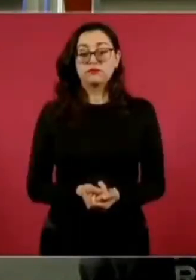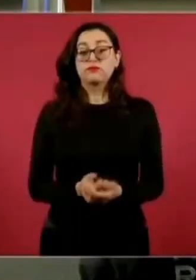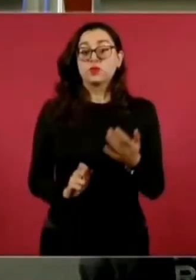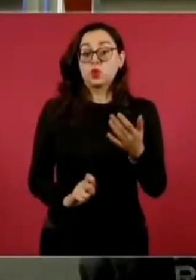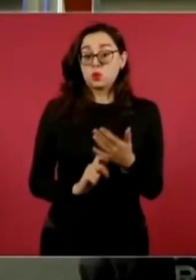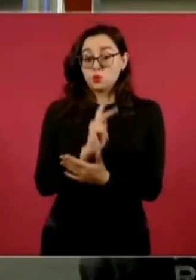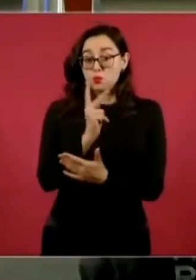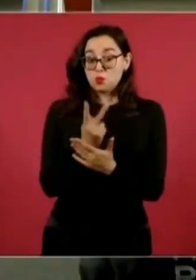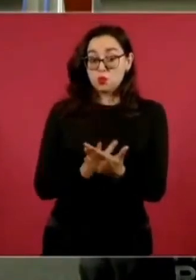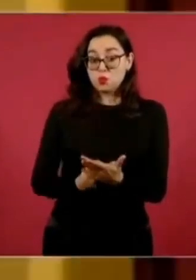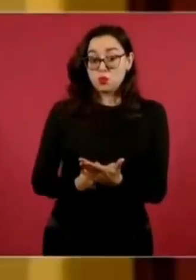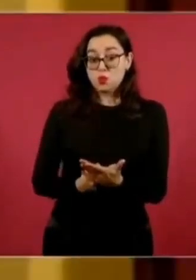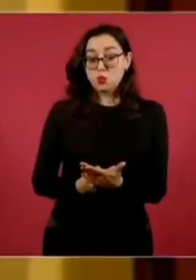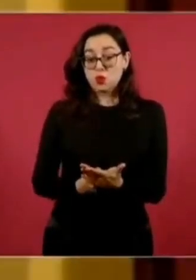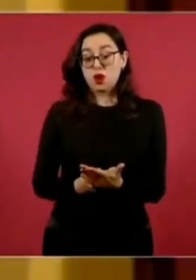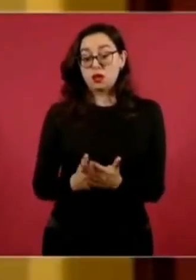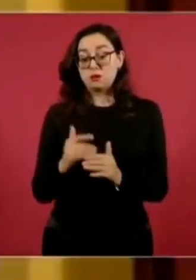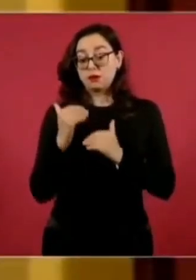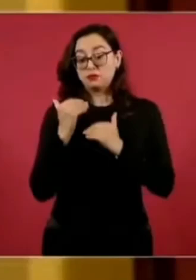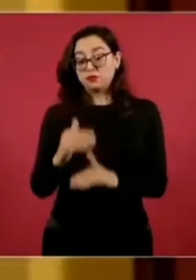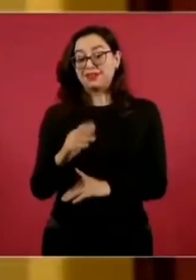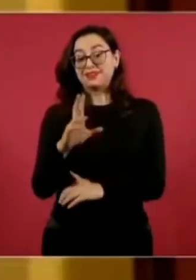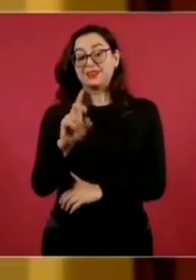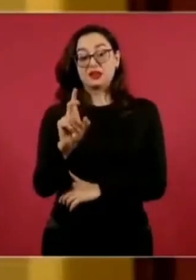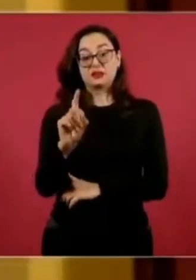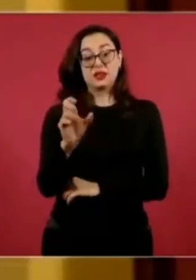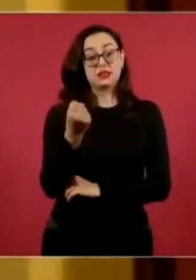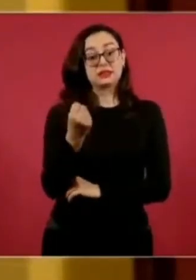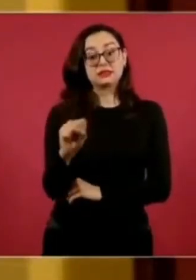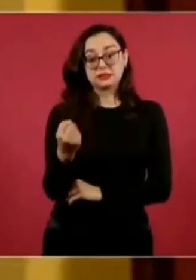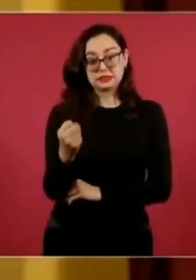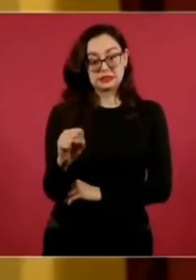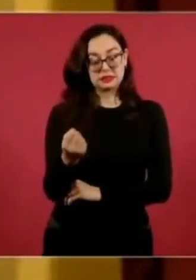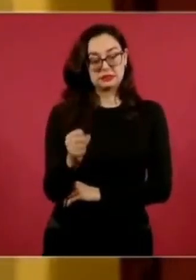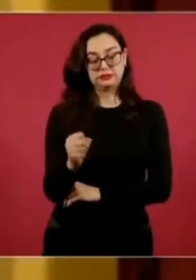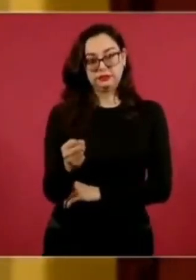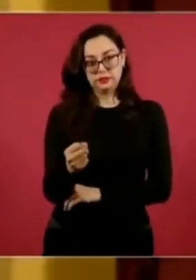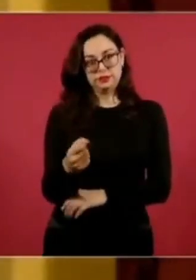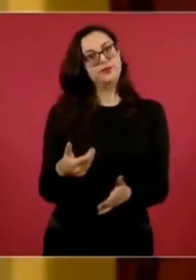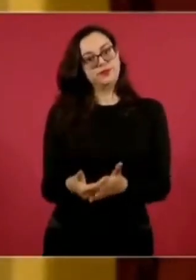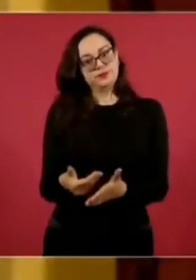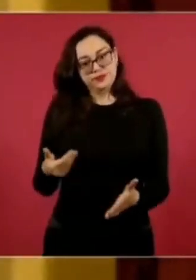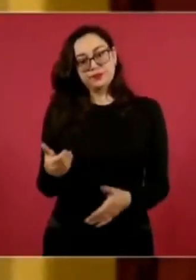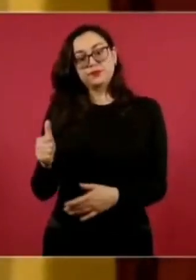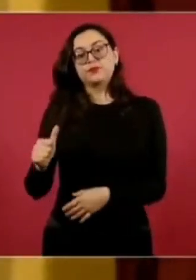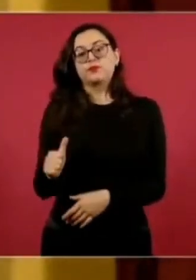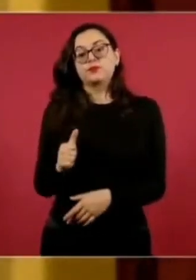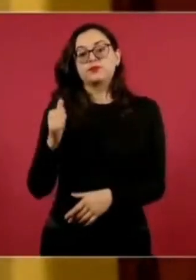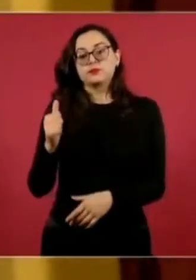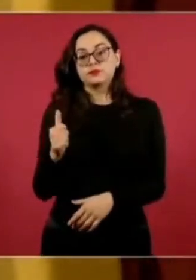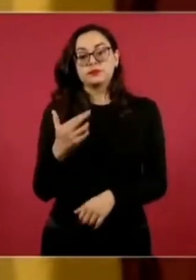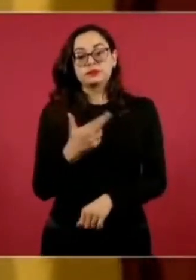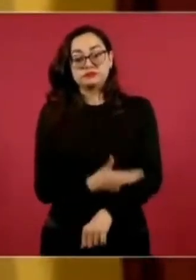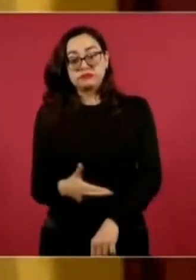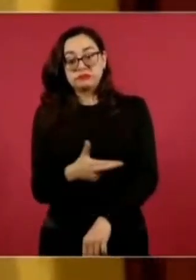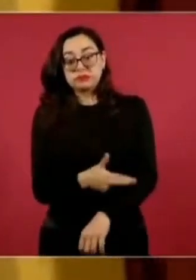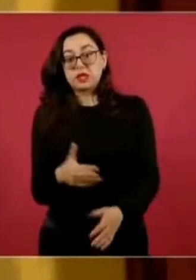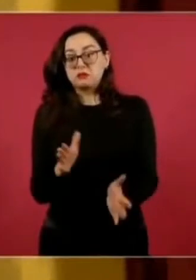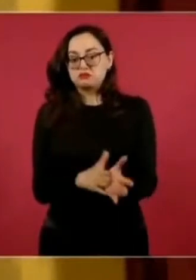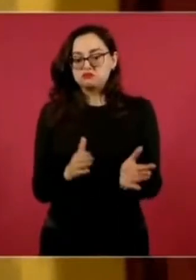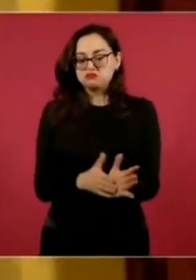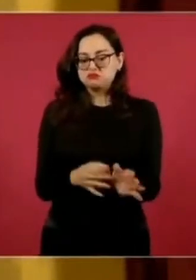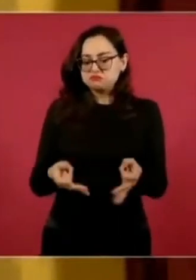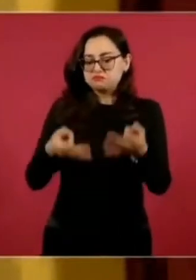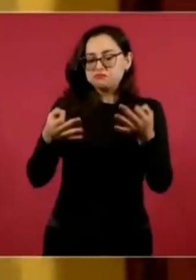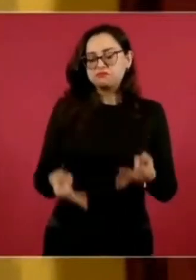2500 pesos por vehículo y pues se le regulariza y con ello tendrán certeza jurídica en